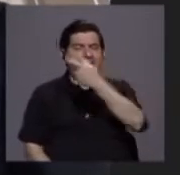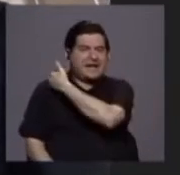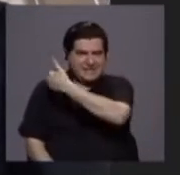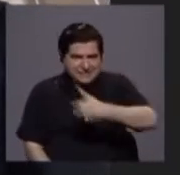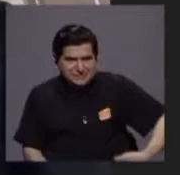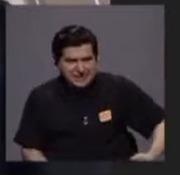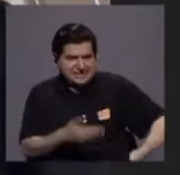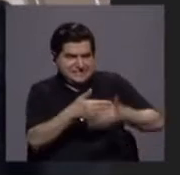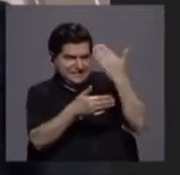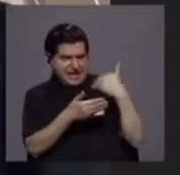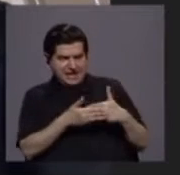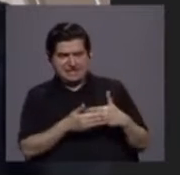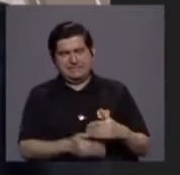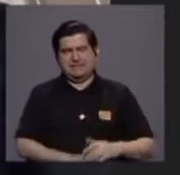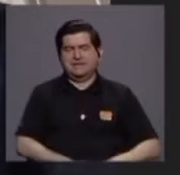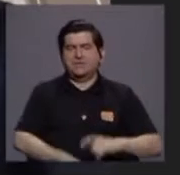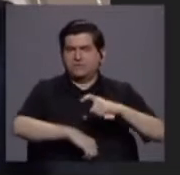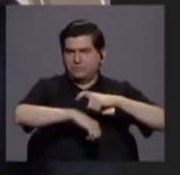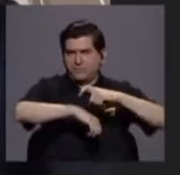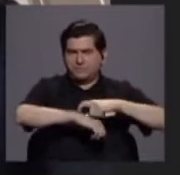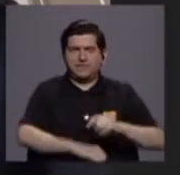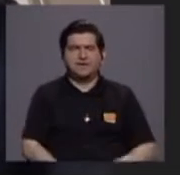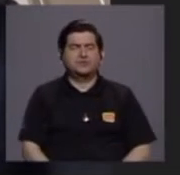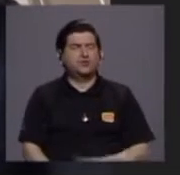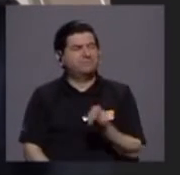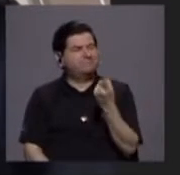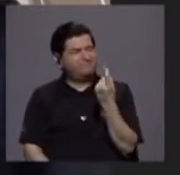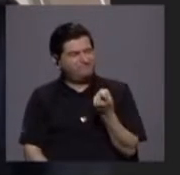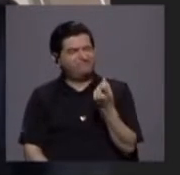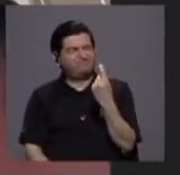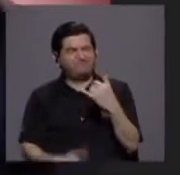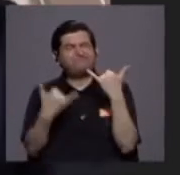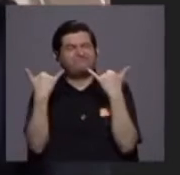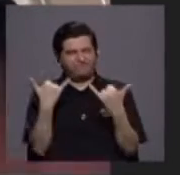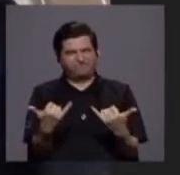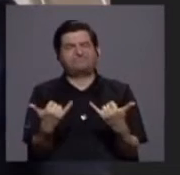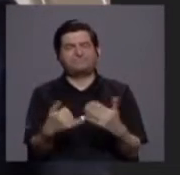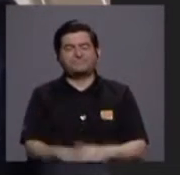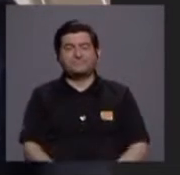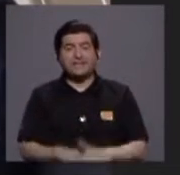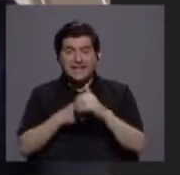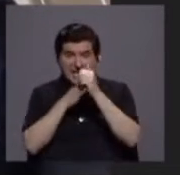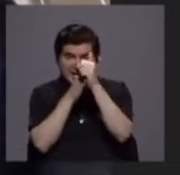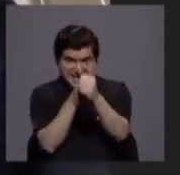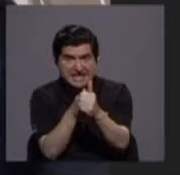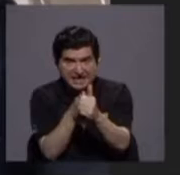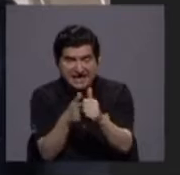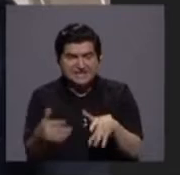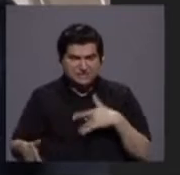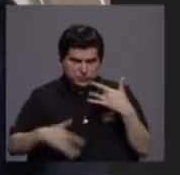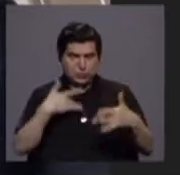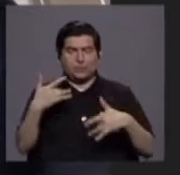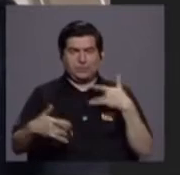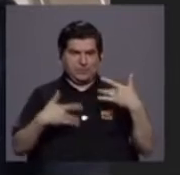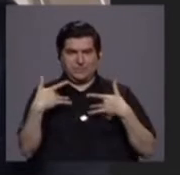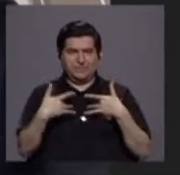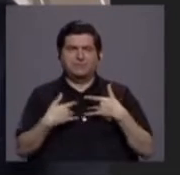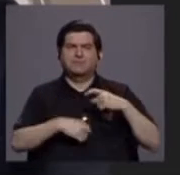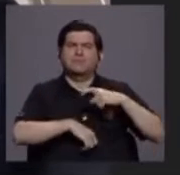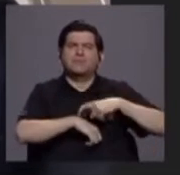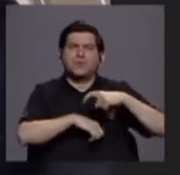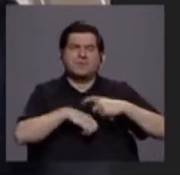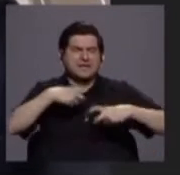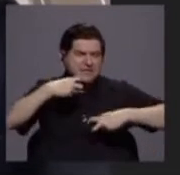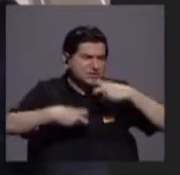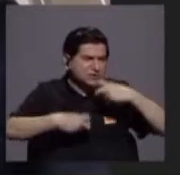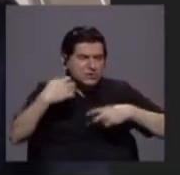que hemos tenido en el pasado, hacen mucha falta hoy en día. Ese liderazgo lo sentimos y en un momento de